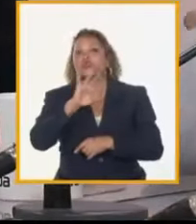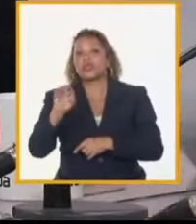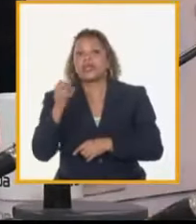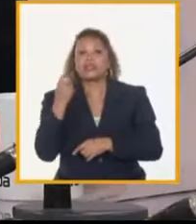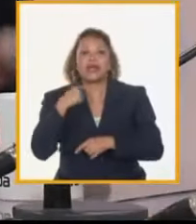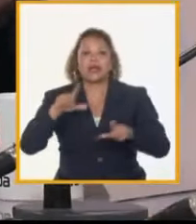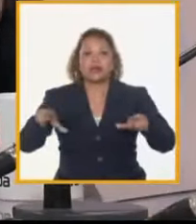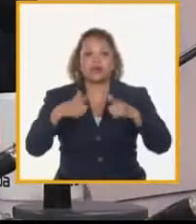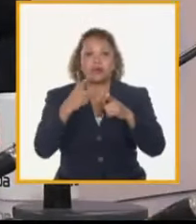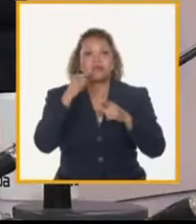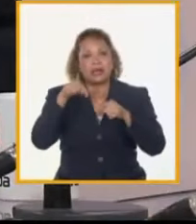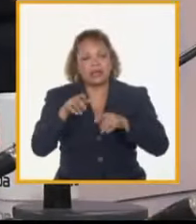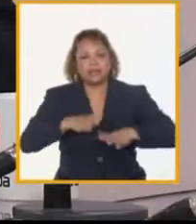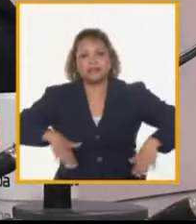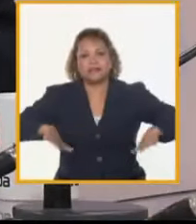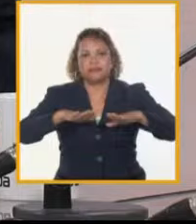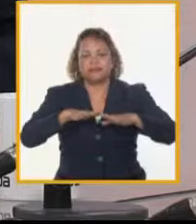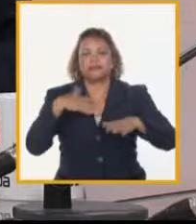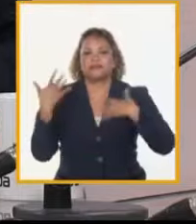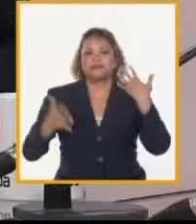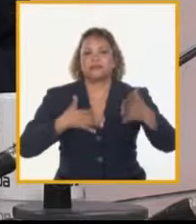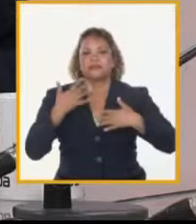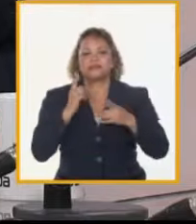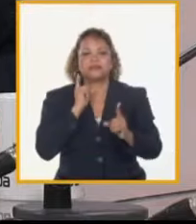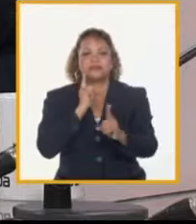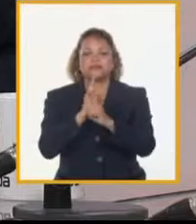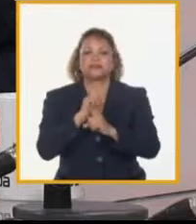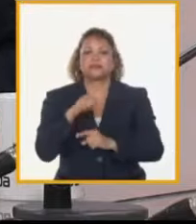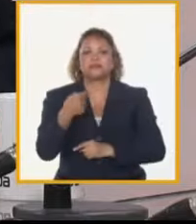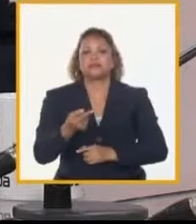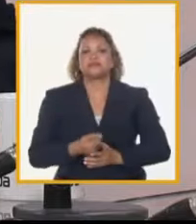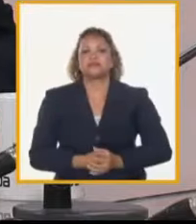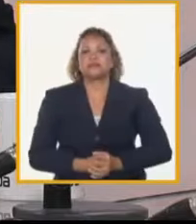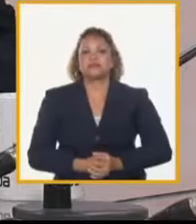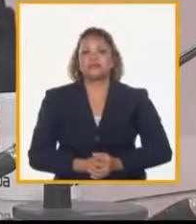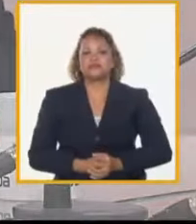nuestra mesa redonda. Así que nos vemos en una próxima emisión. Buenas noches.